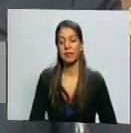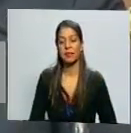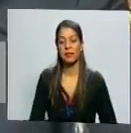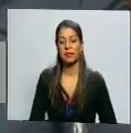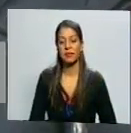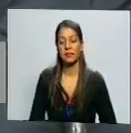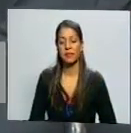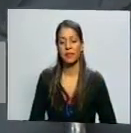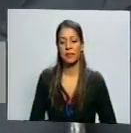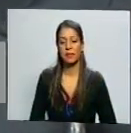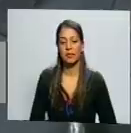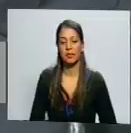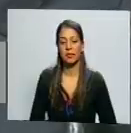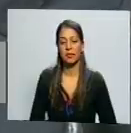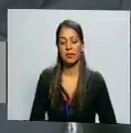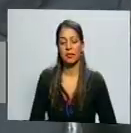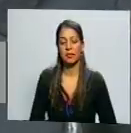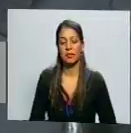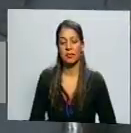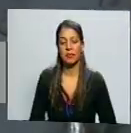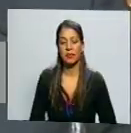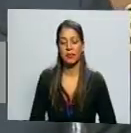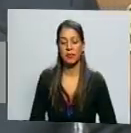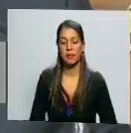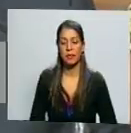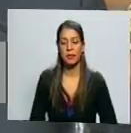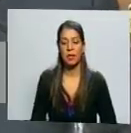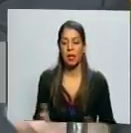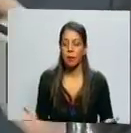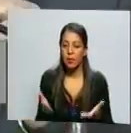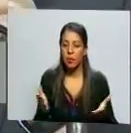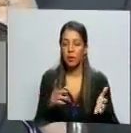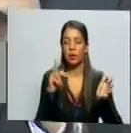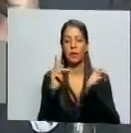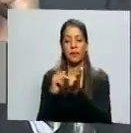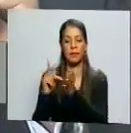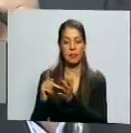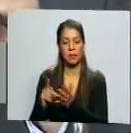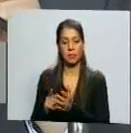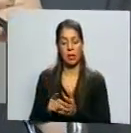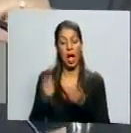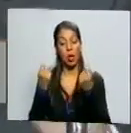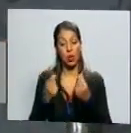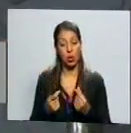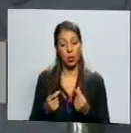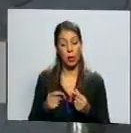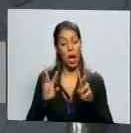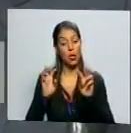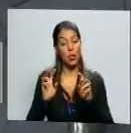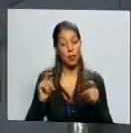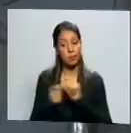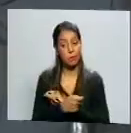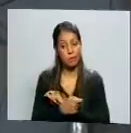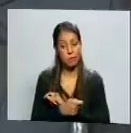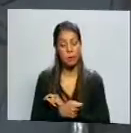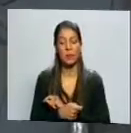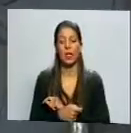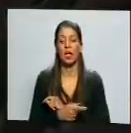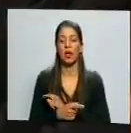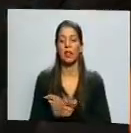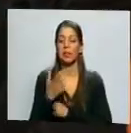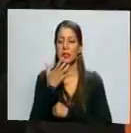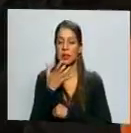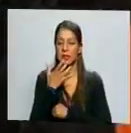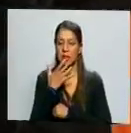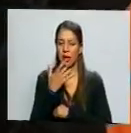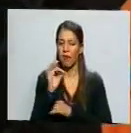epígrafe reza: promoción de actores económicos del nuevo tejido productivo. Será un fin primordial de todo régimen